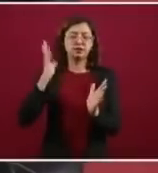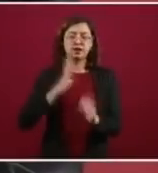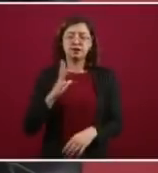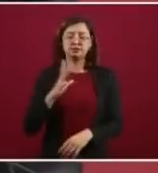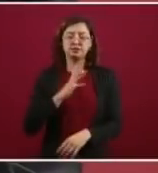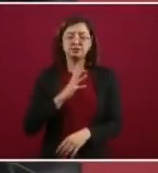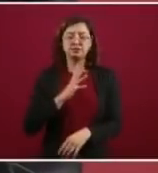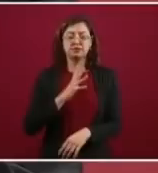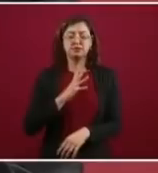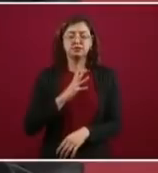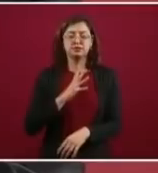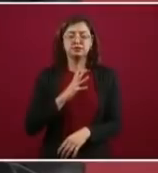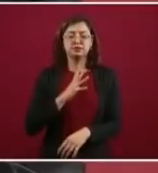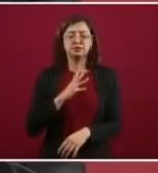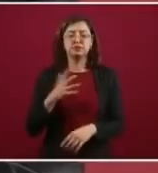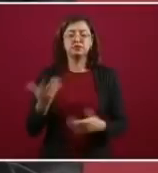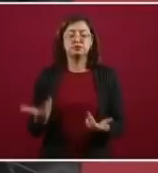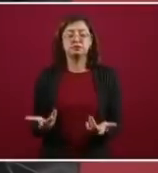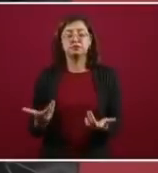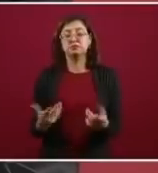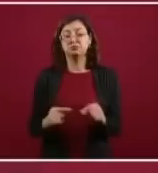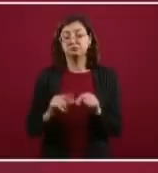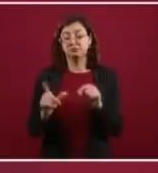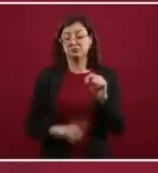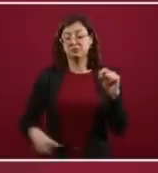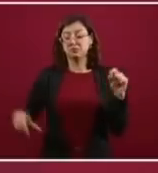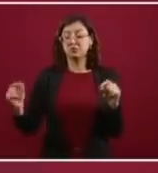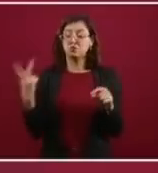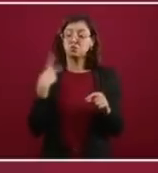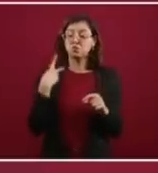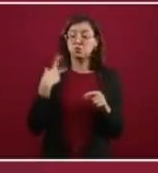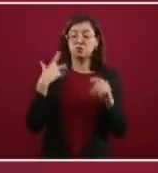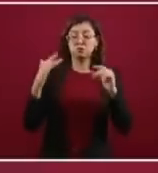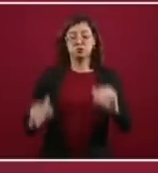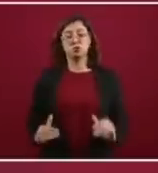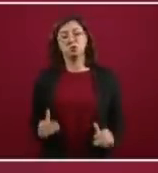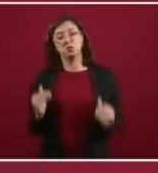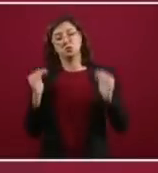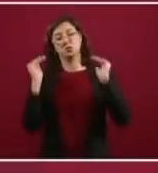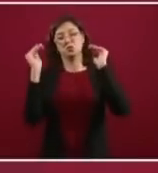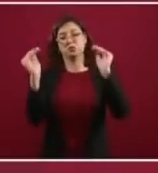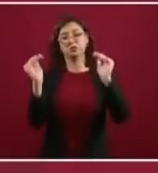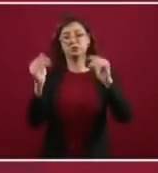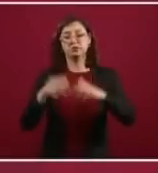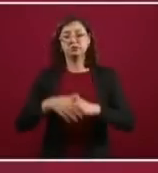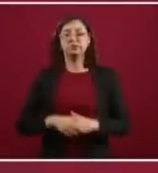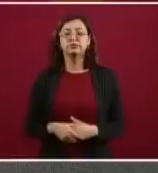algo que enaltece a México.